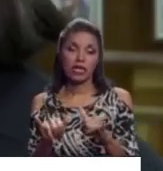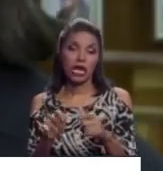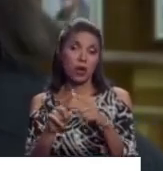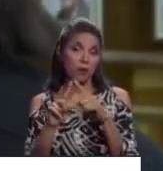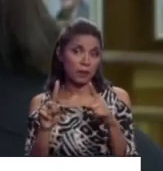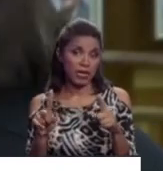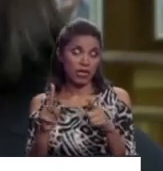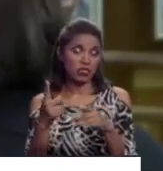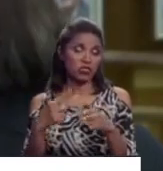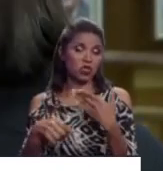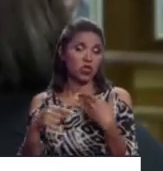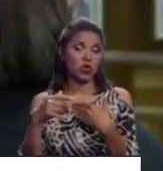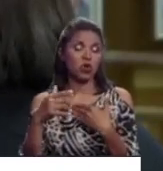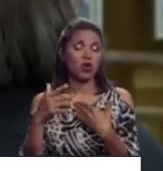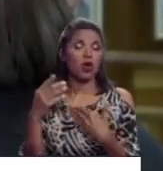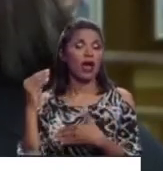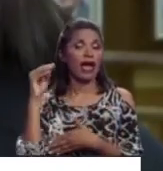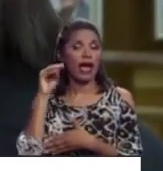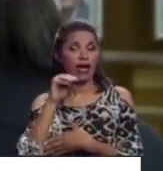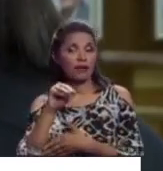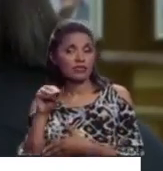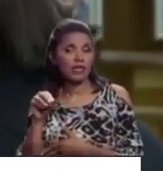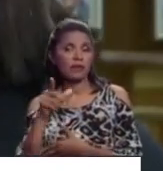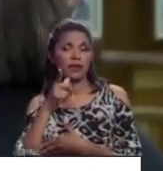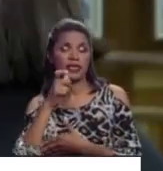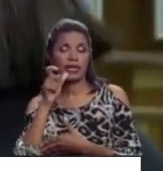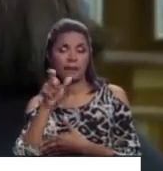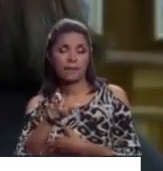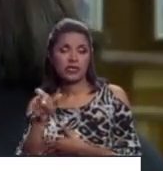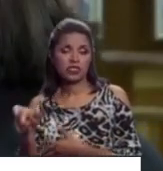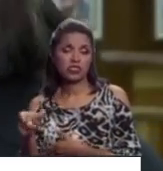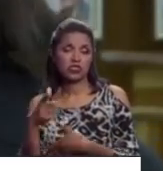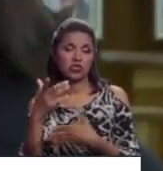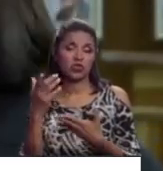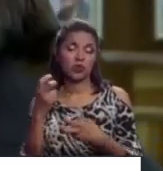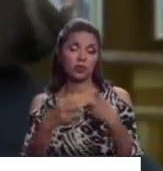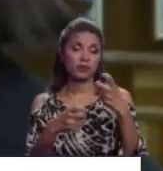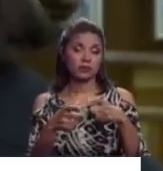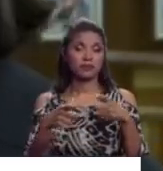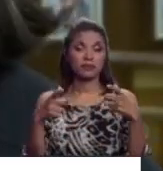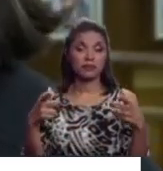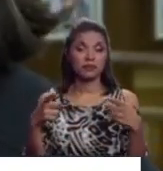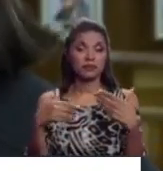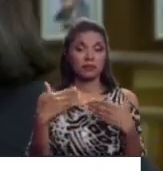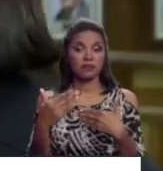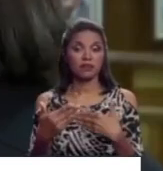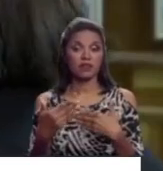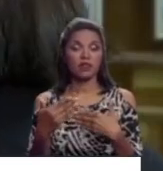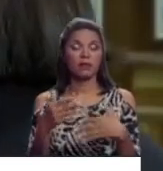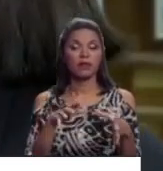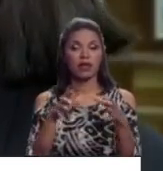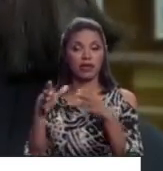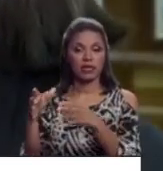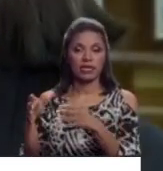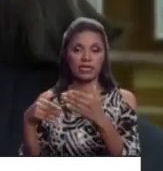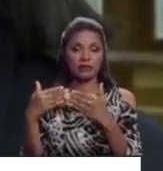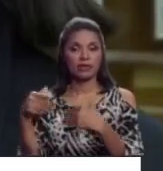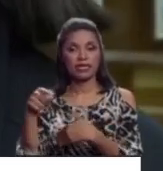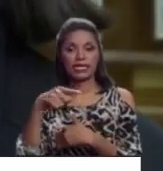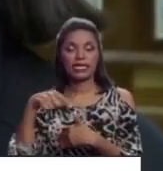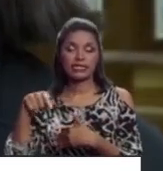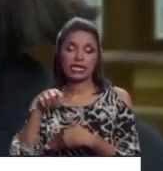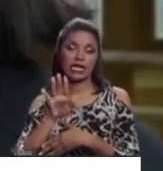notificamos a las autoridades para que ellos sepan quiénes vienen en el flujo. Personas con prontuario delictivo graves los ponemos en nuestro albergue y los estamos